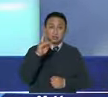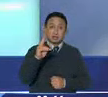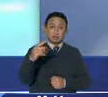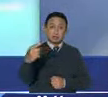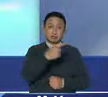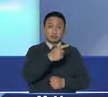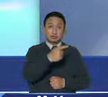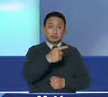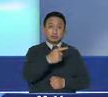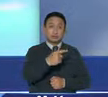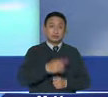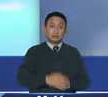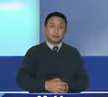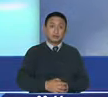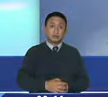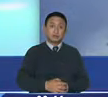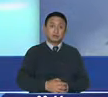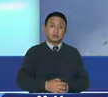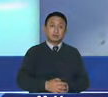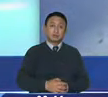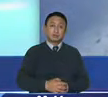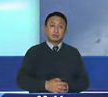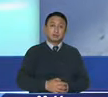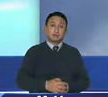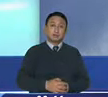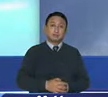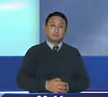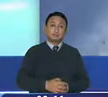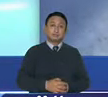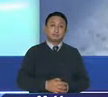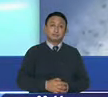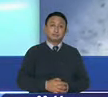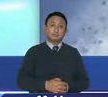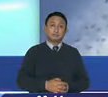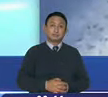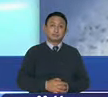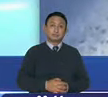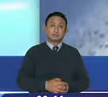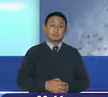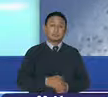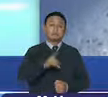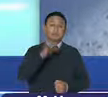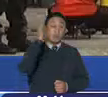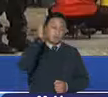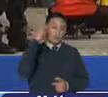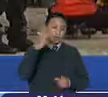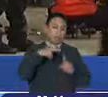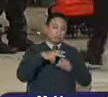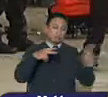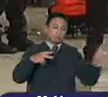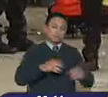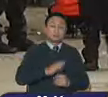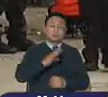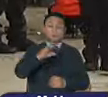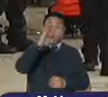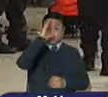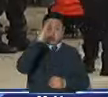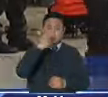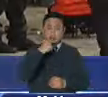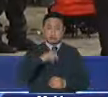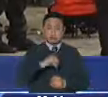tenía en el carro. Y él le alcanzó a dar un puñete al parabrisas, pero la chica había dado la vuelta ya. La policía asevera que no se